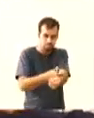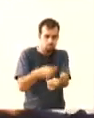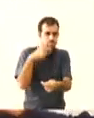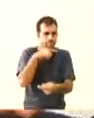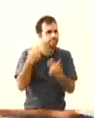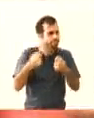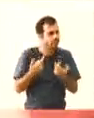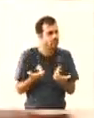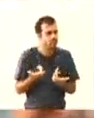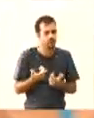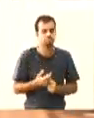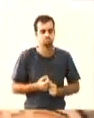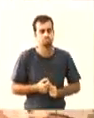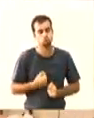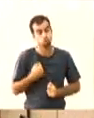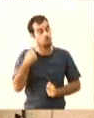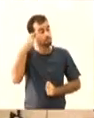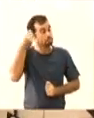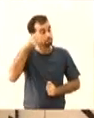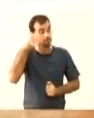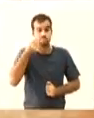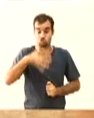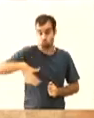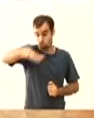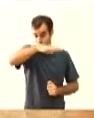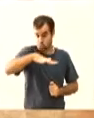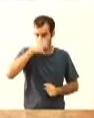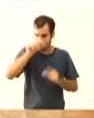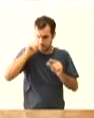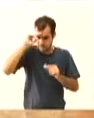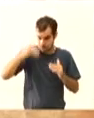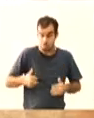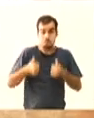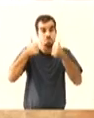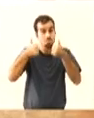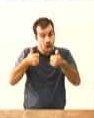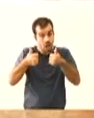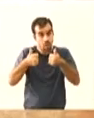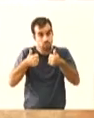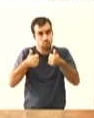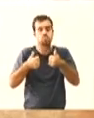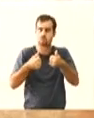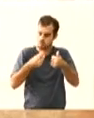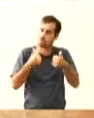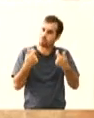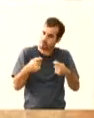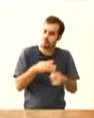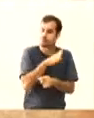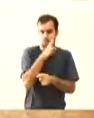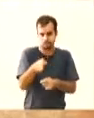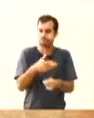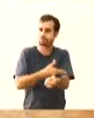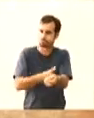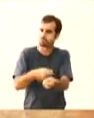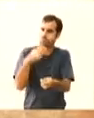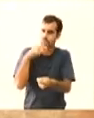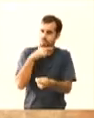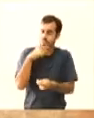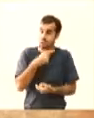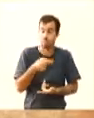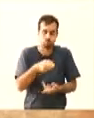donaciones voluntarias? Yo creo que todo el que tenga salud y que se esté en disposición física de poder hacerlo, yo creo que sí, que es